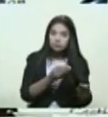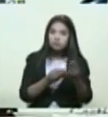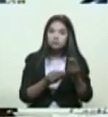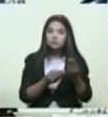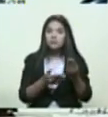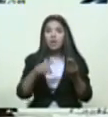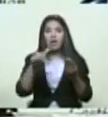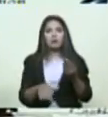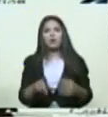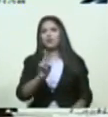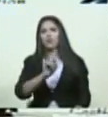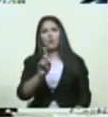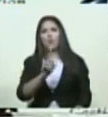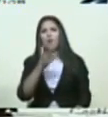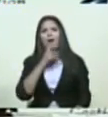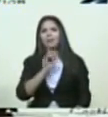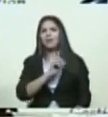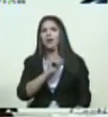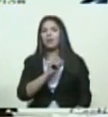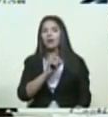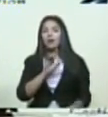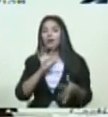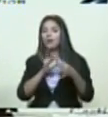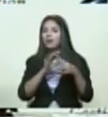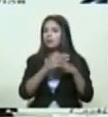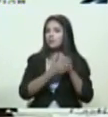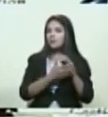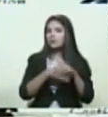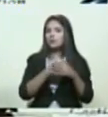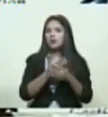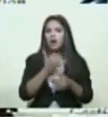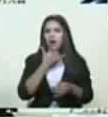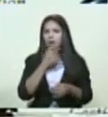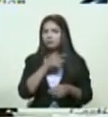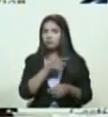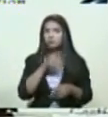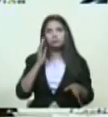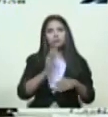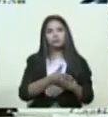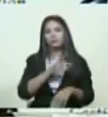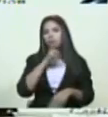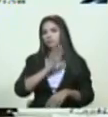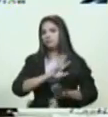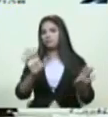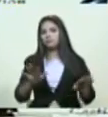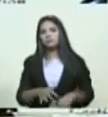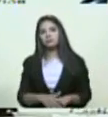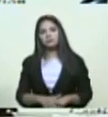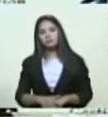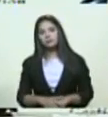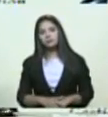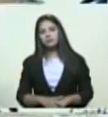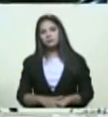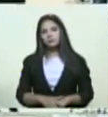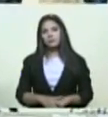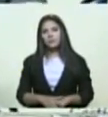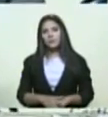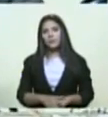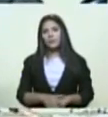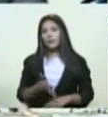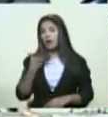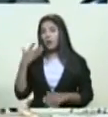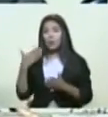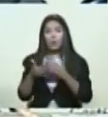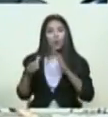Y aquí no vamos a tener ningún tipo de complicidad con quien haya cometido esa aberración, que se mantuvo oculta